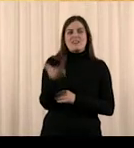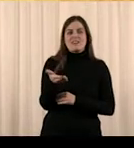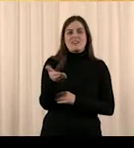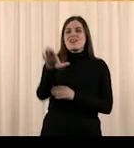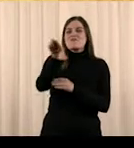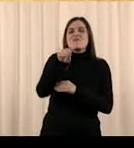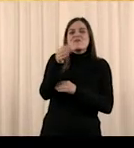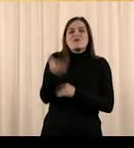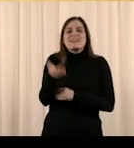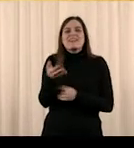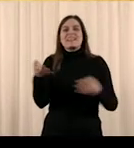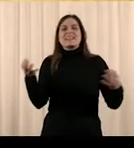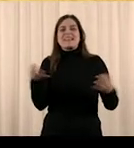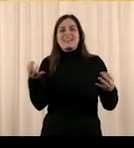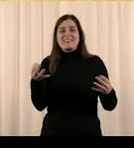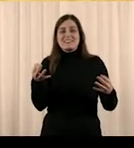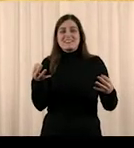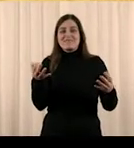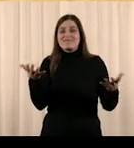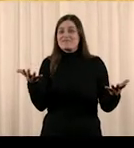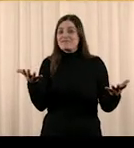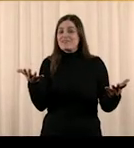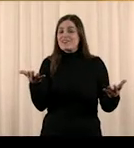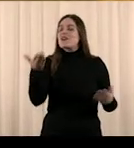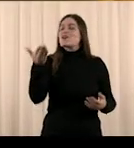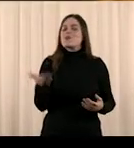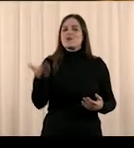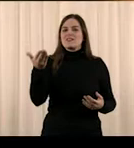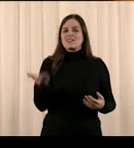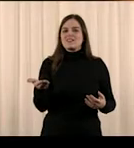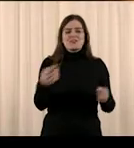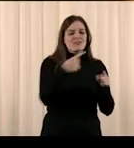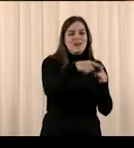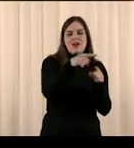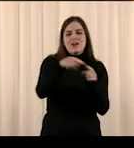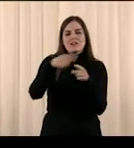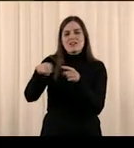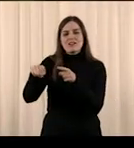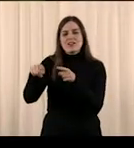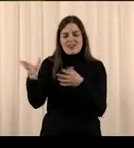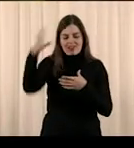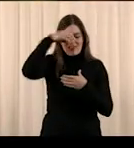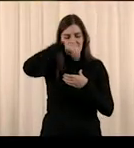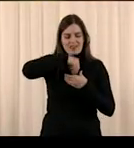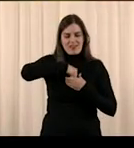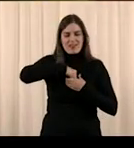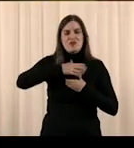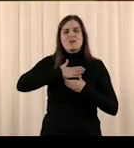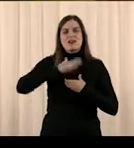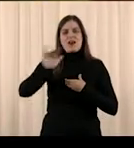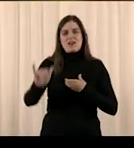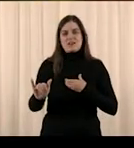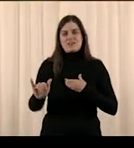one es aquello that resides que reside inside of you. Dentro de